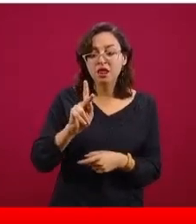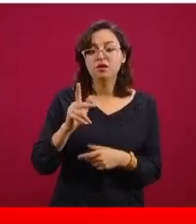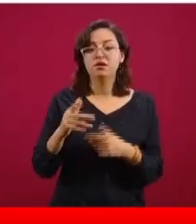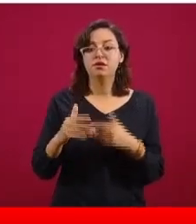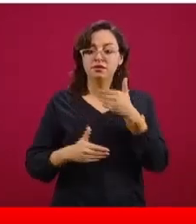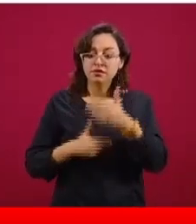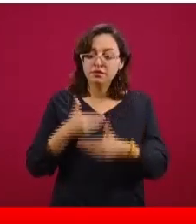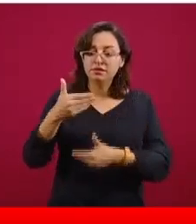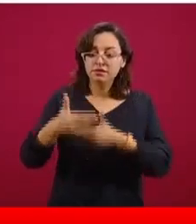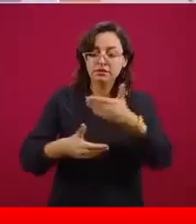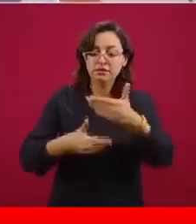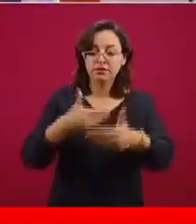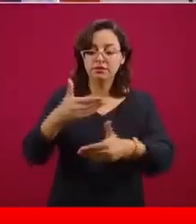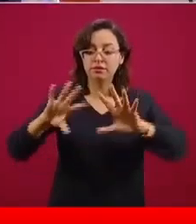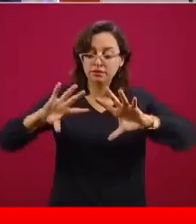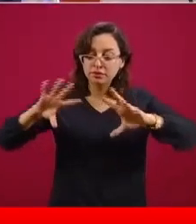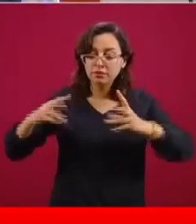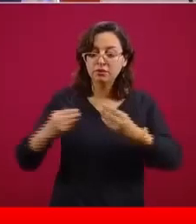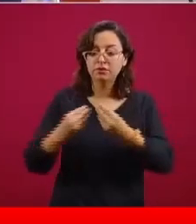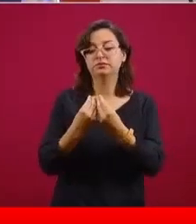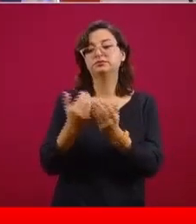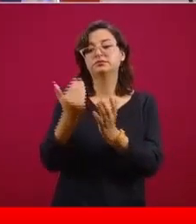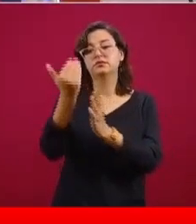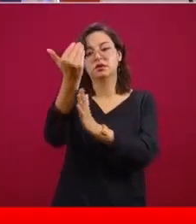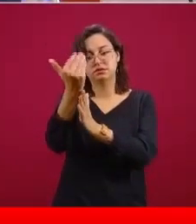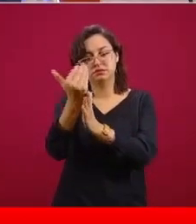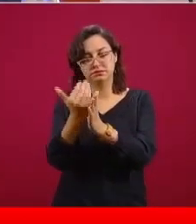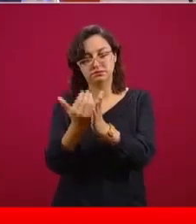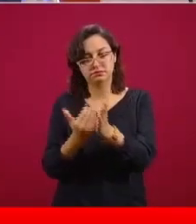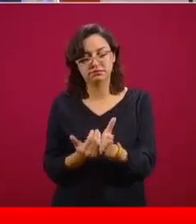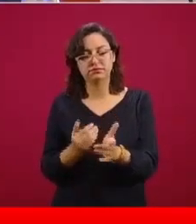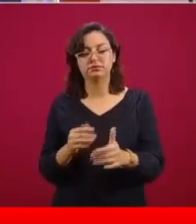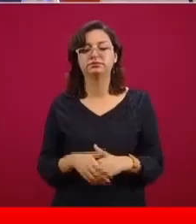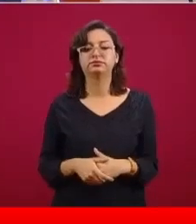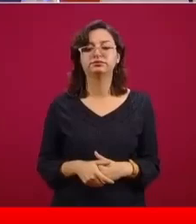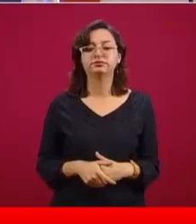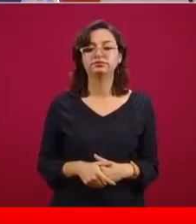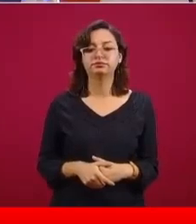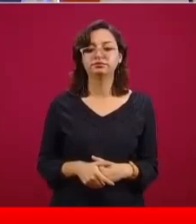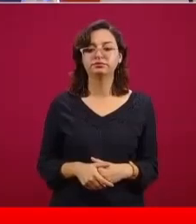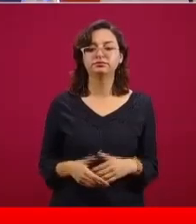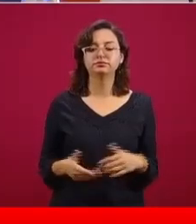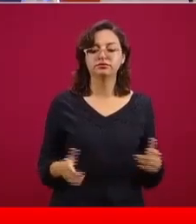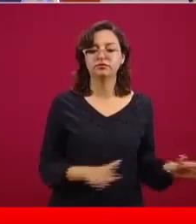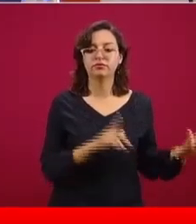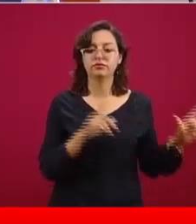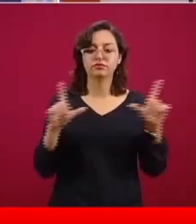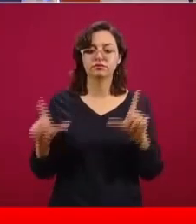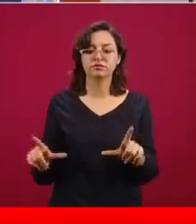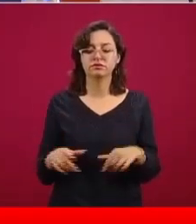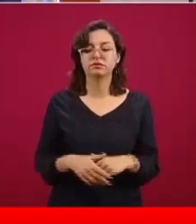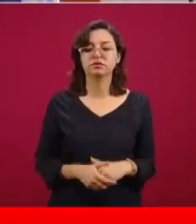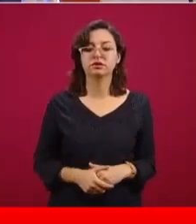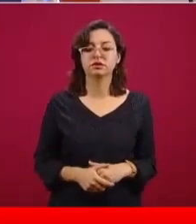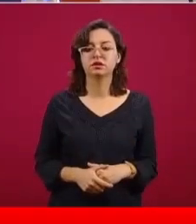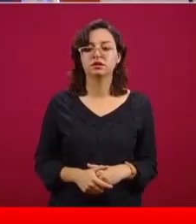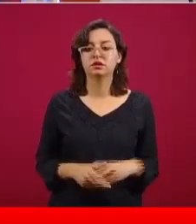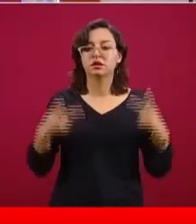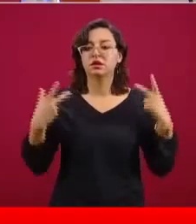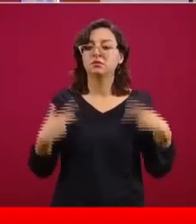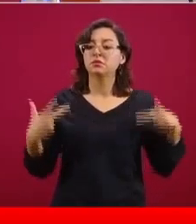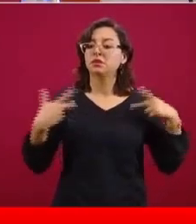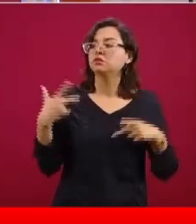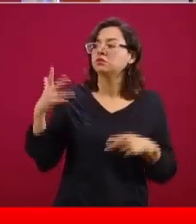tendencia en conjunto es afortunadamente a la baja adelante y la percepción social